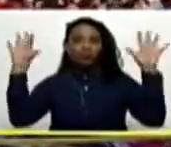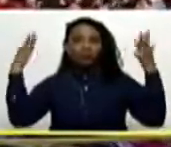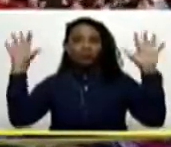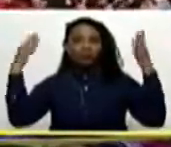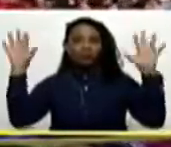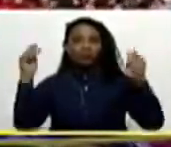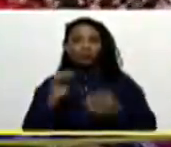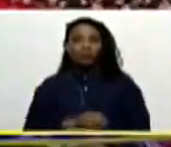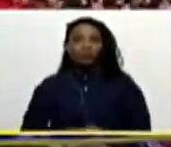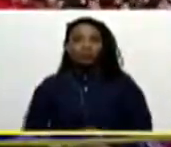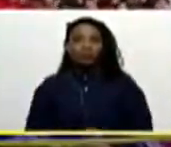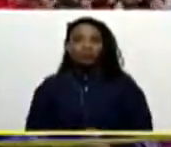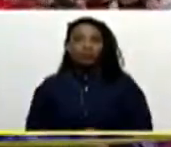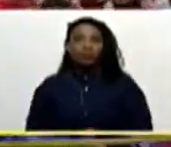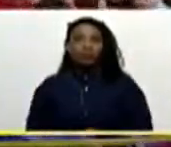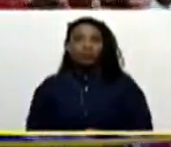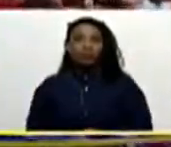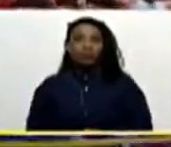And